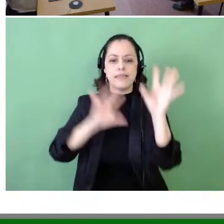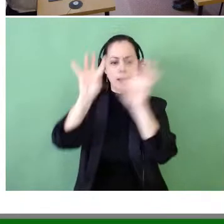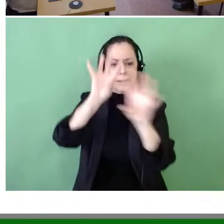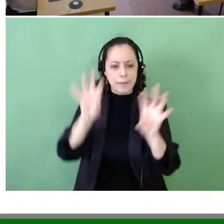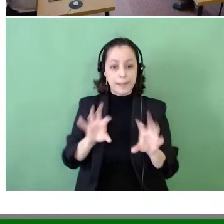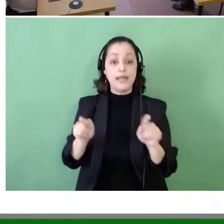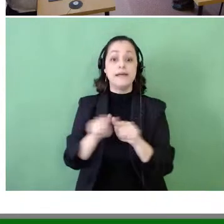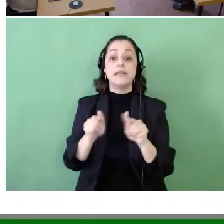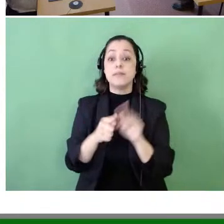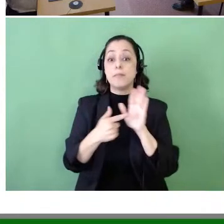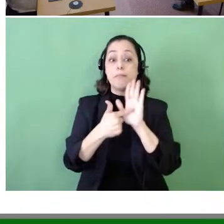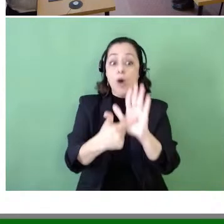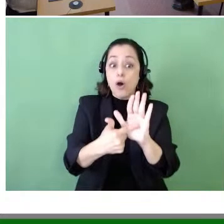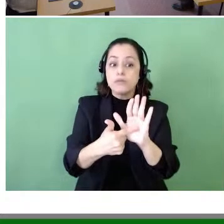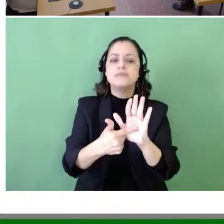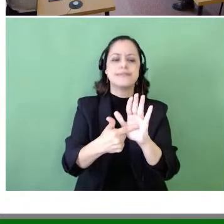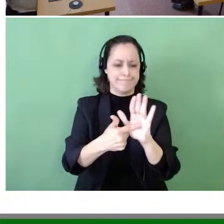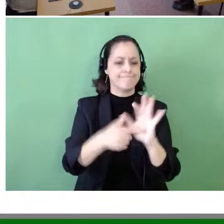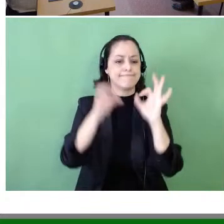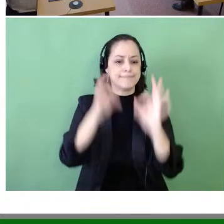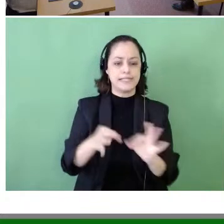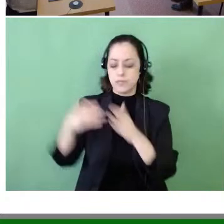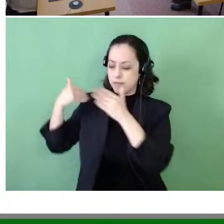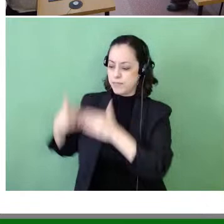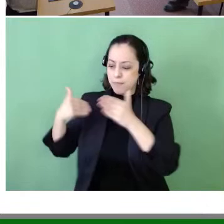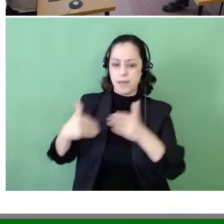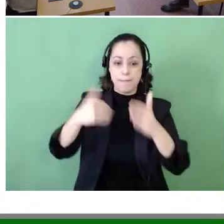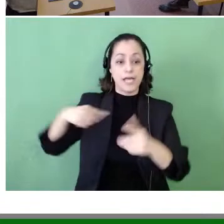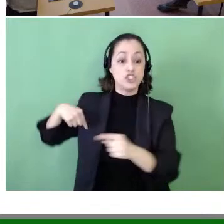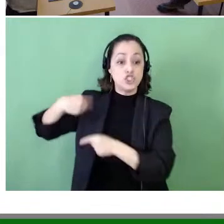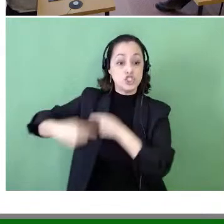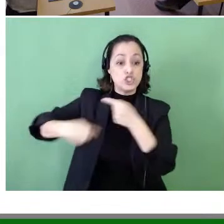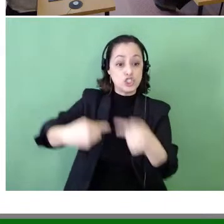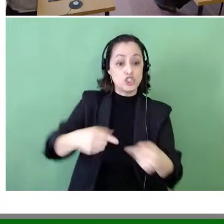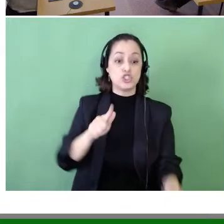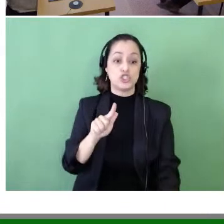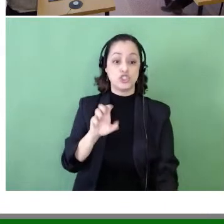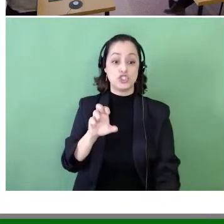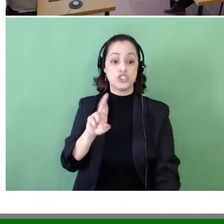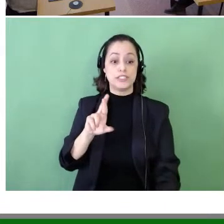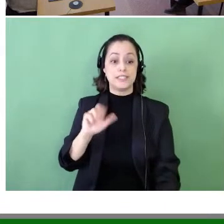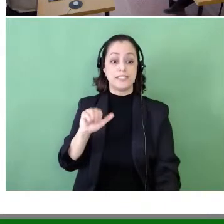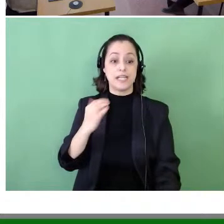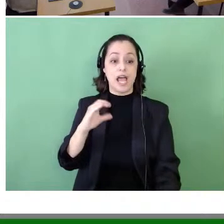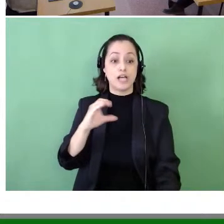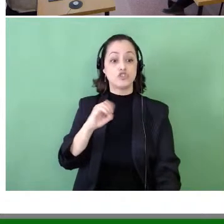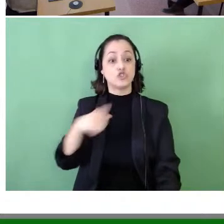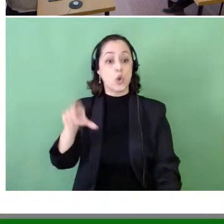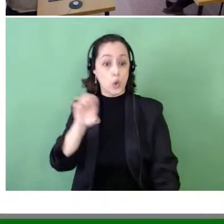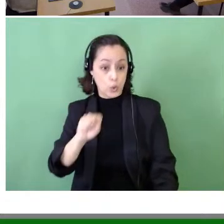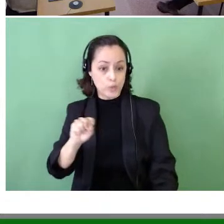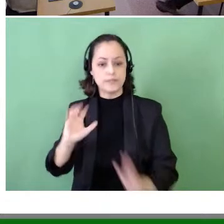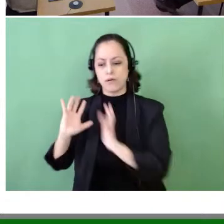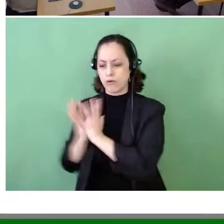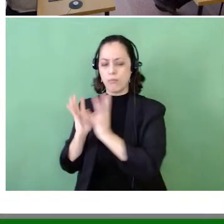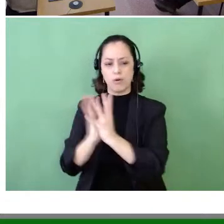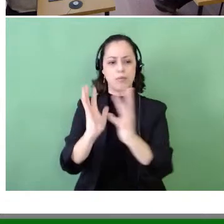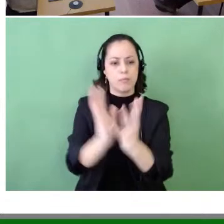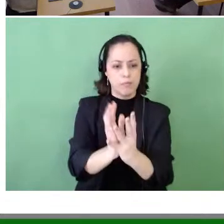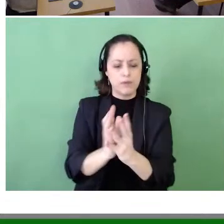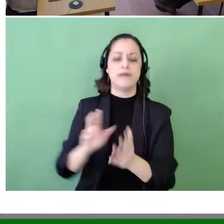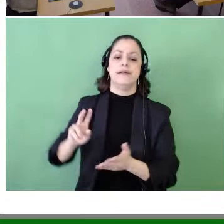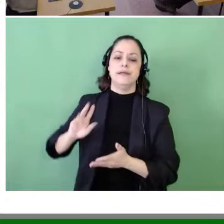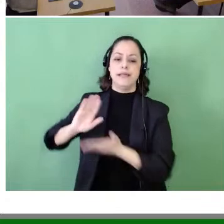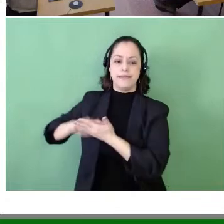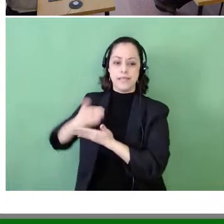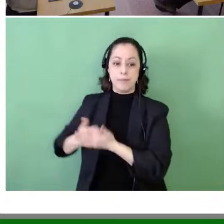las generaciones de intérpretes y generaciones de traductores. Analizamos las políticas